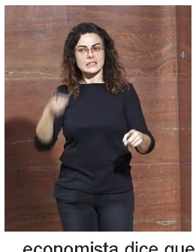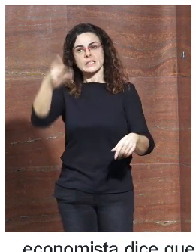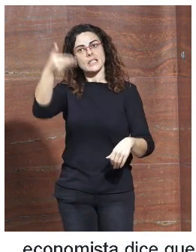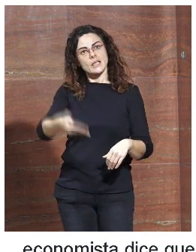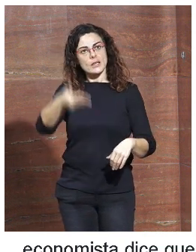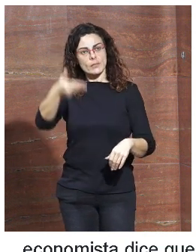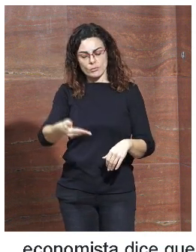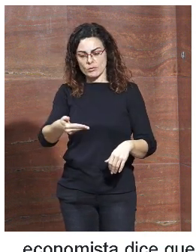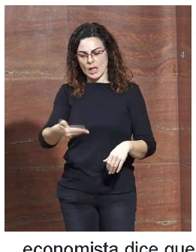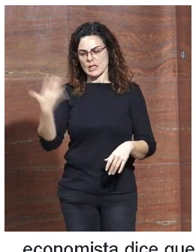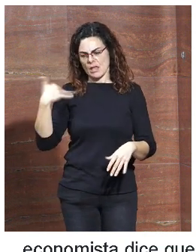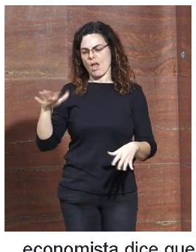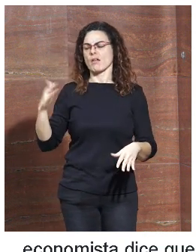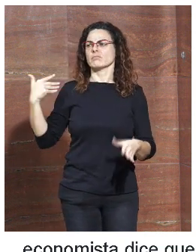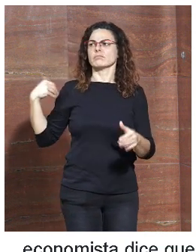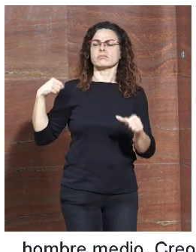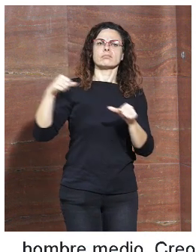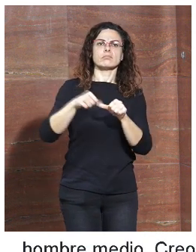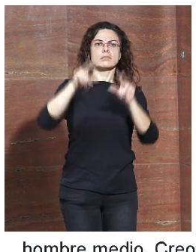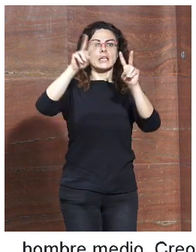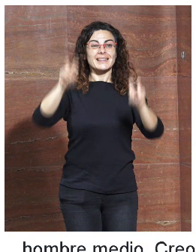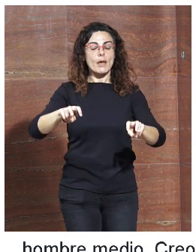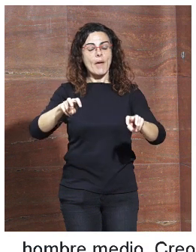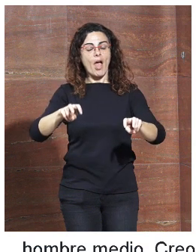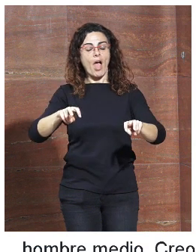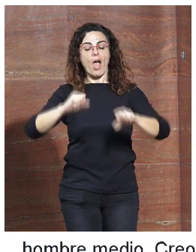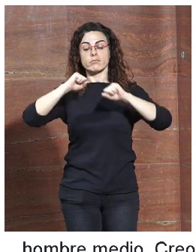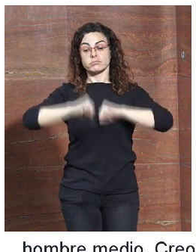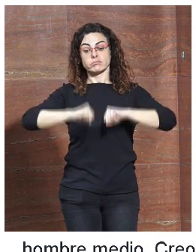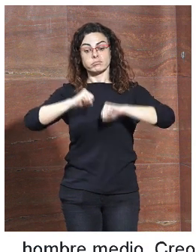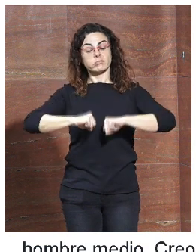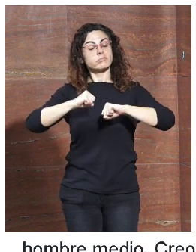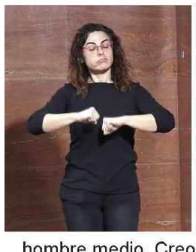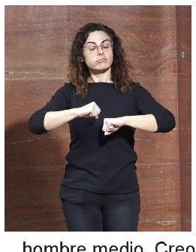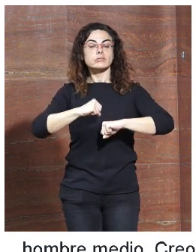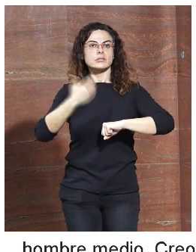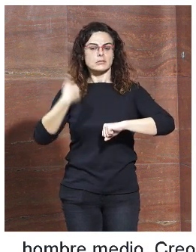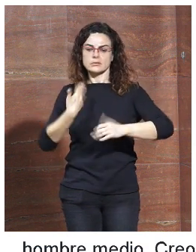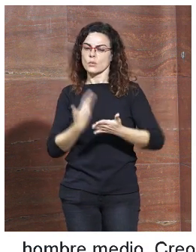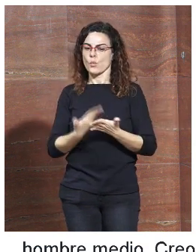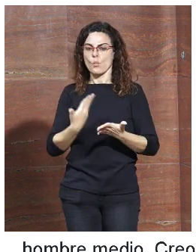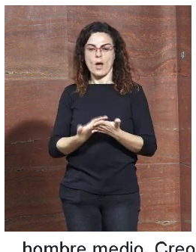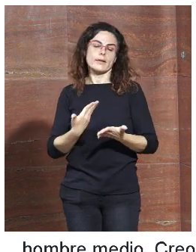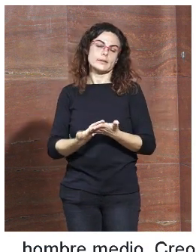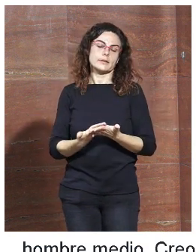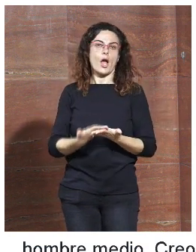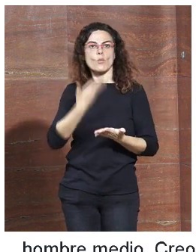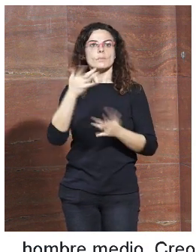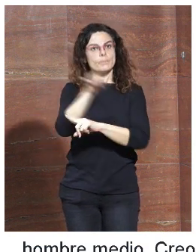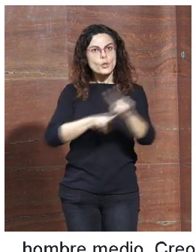precisamente desde hace unos años el fenómeno del envejecimiento se ha puesto de manifiesto como